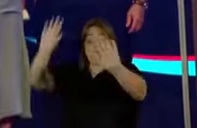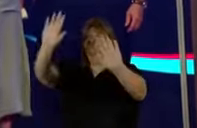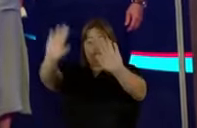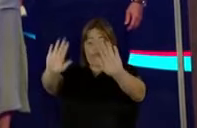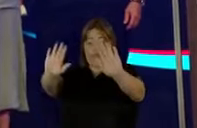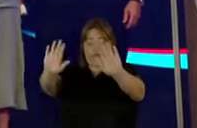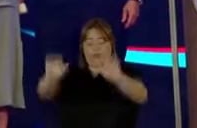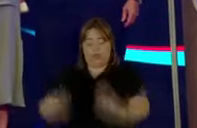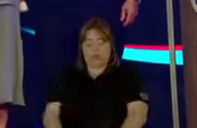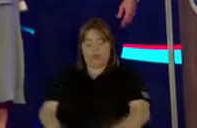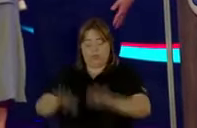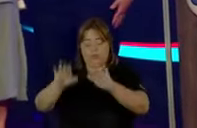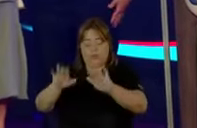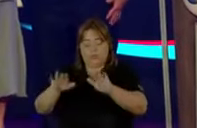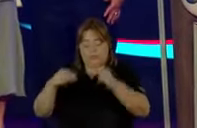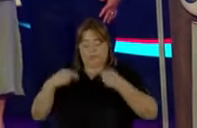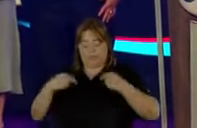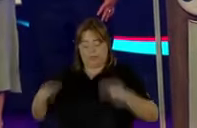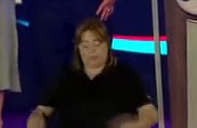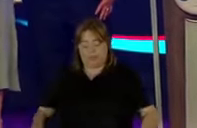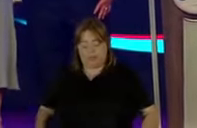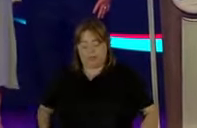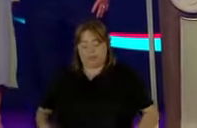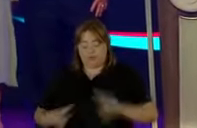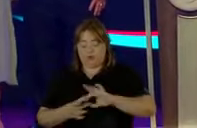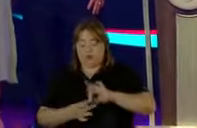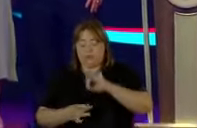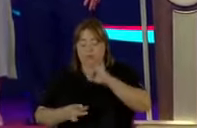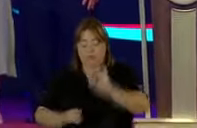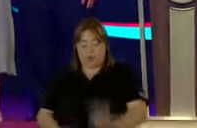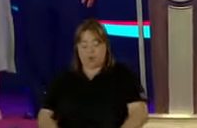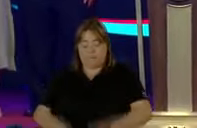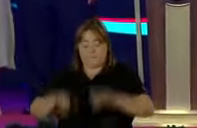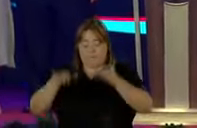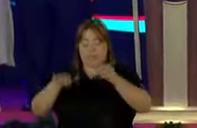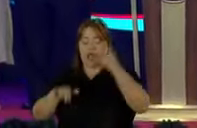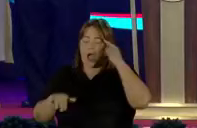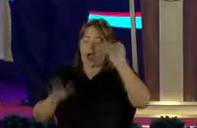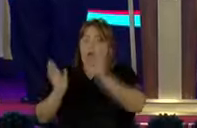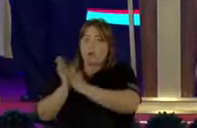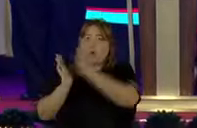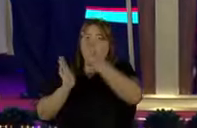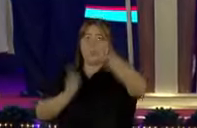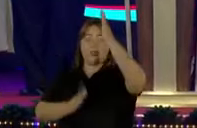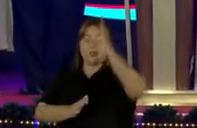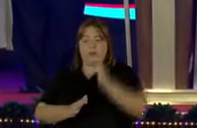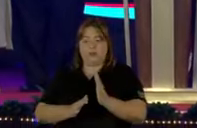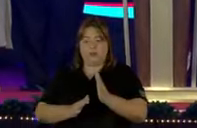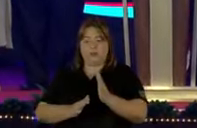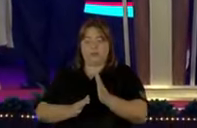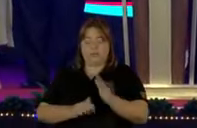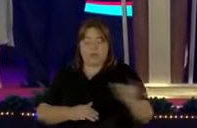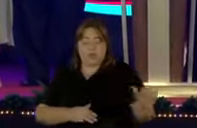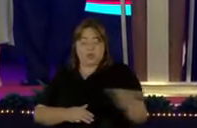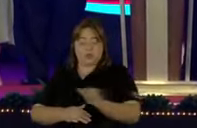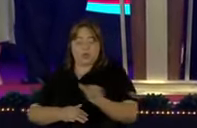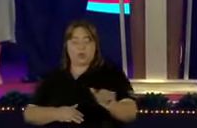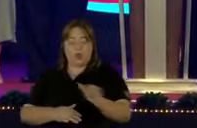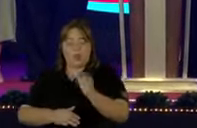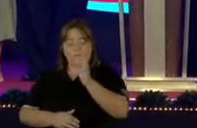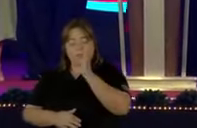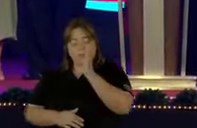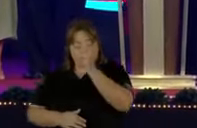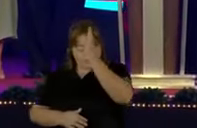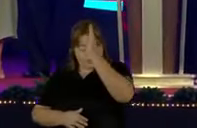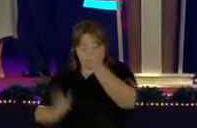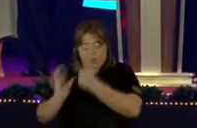crece sano físicamente, emocionalmente y espiritualmente para la gloria del Señor. Y que de la misma manera que sus padres hoy vienen a dedicarlo